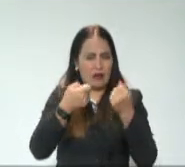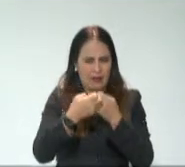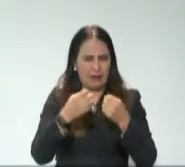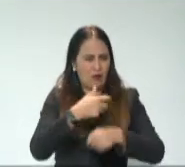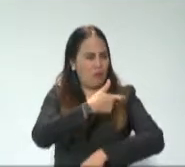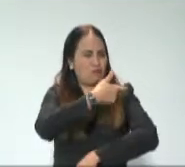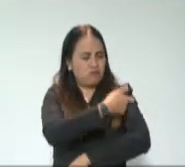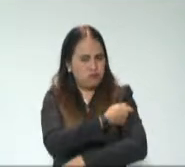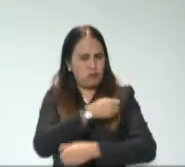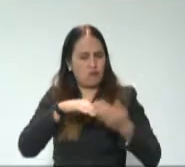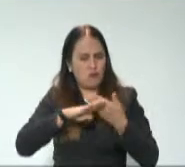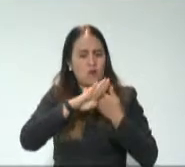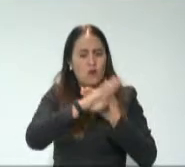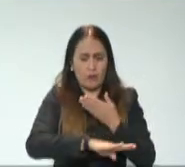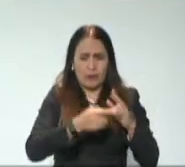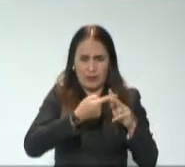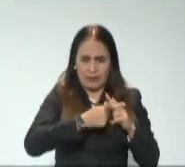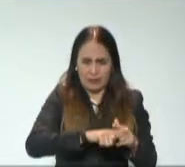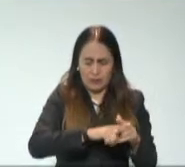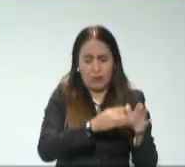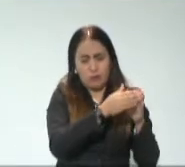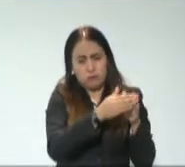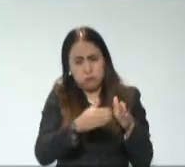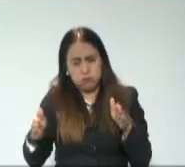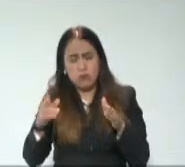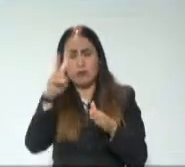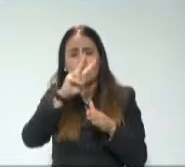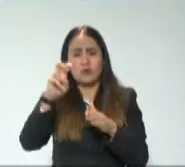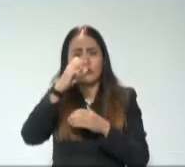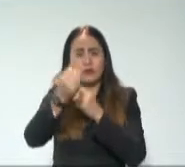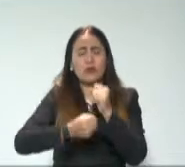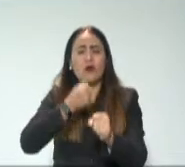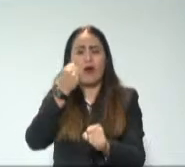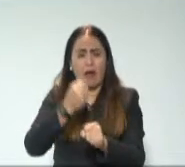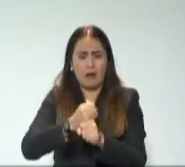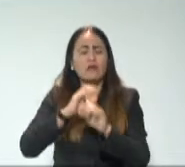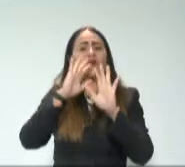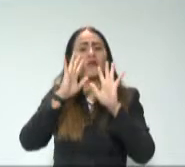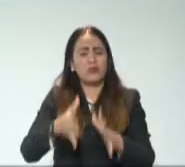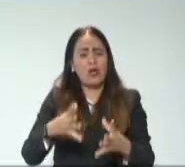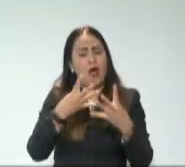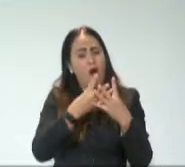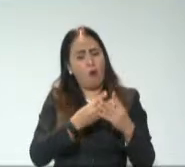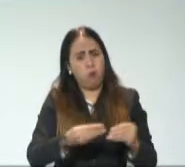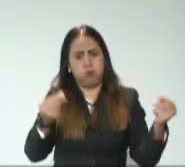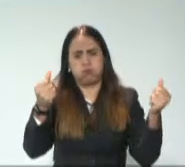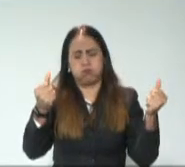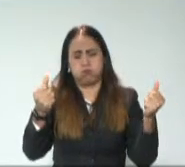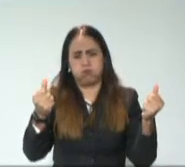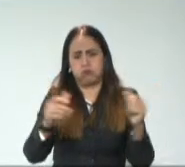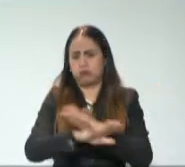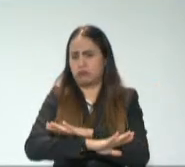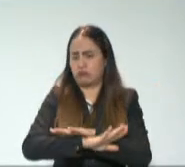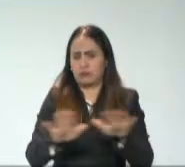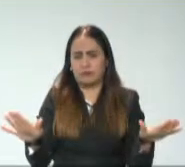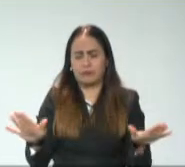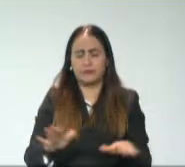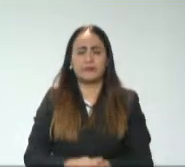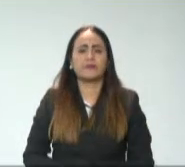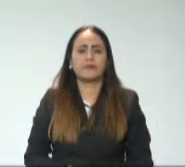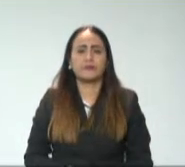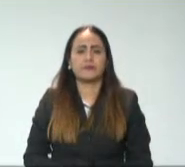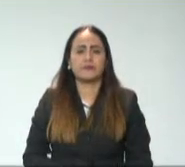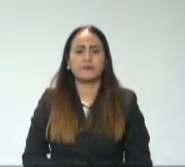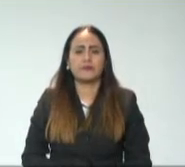viruela y 200 años después se logró el hito de eliminación y posterior erradicación